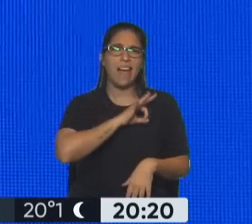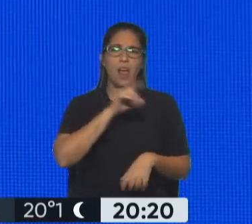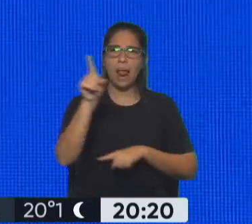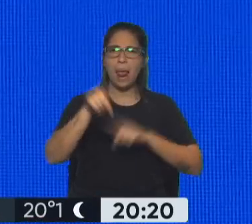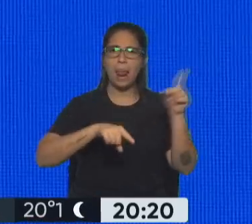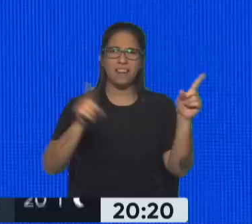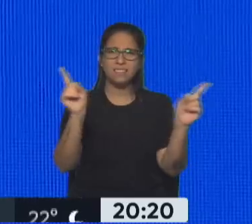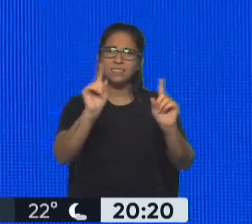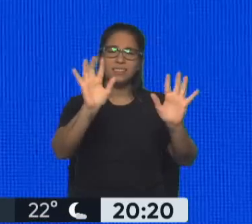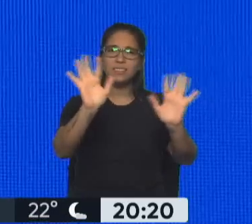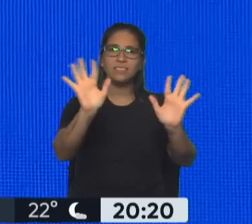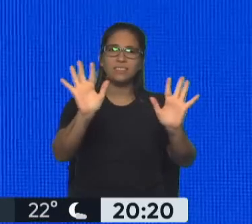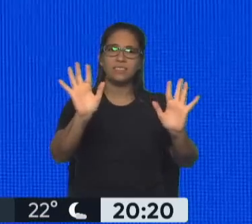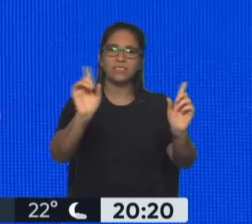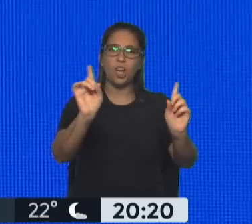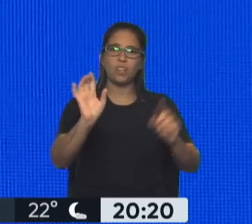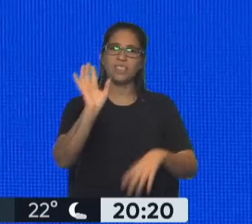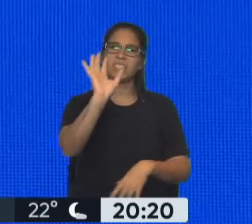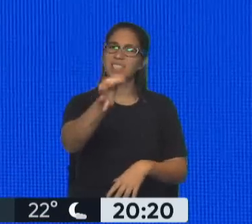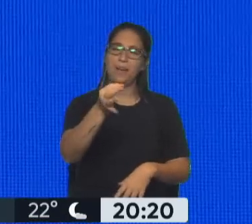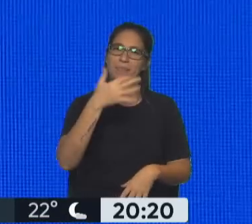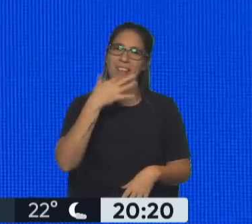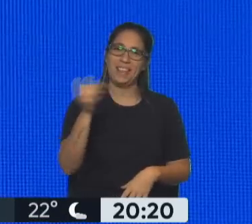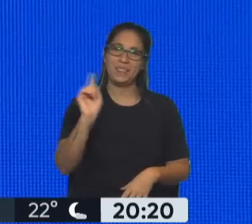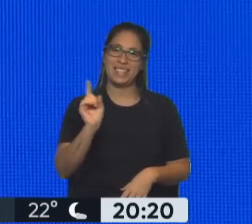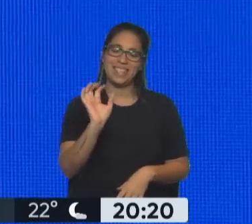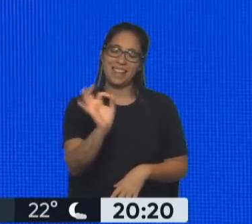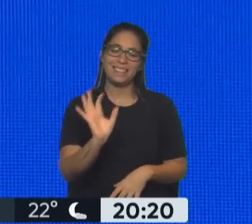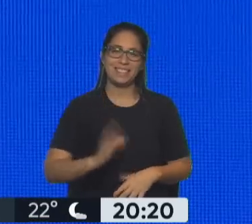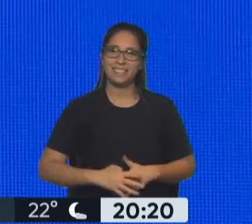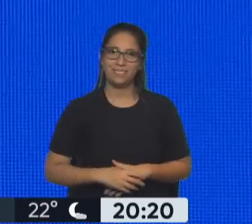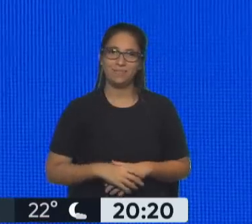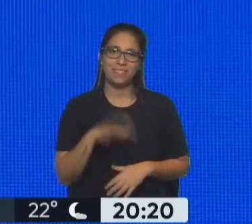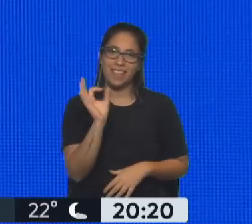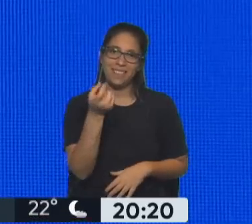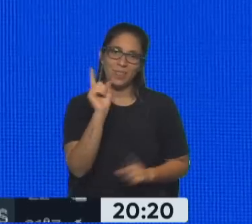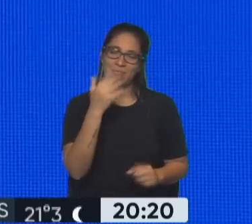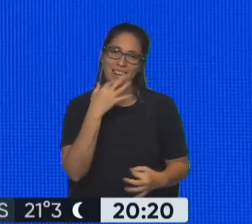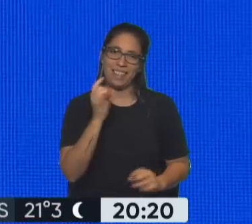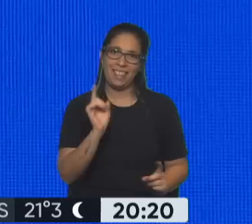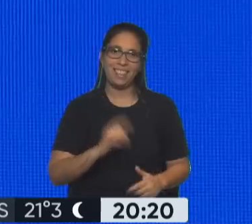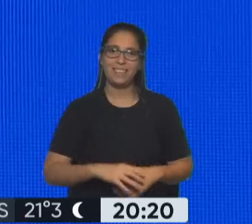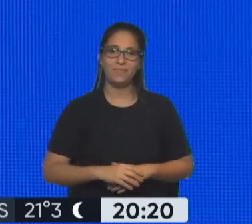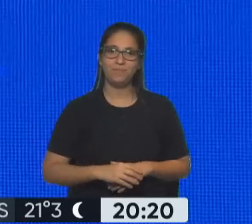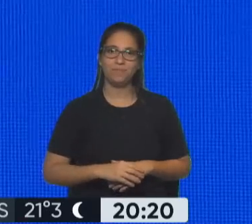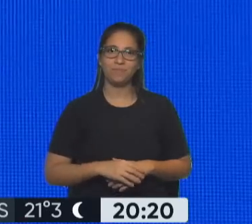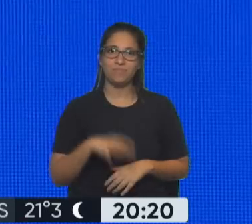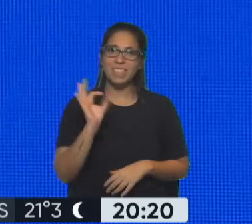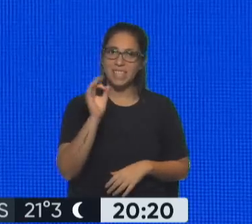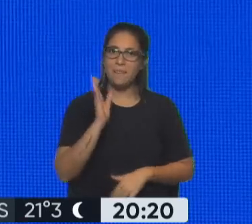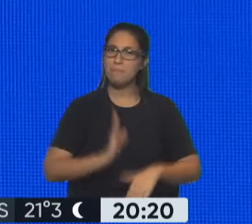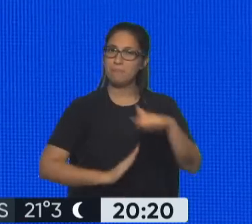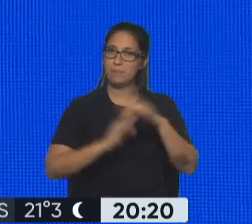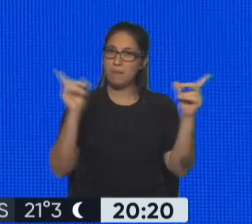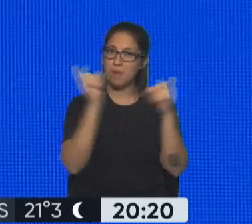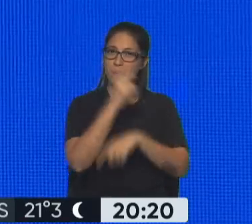no es... Saben que no es cierto, además. Saben, además, que no es cierto. Saben que hoy el principal